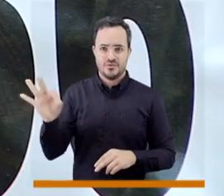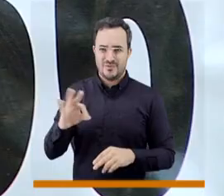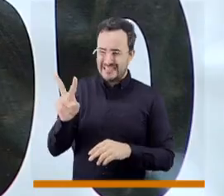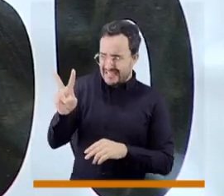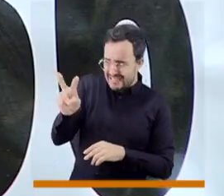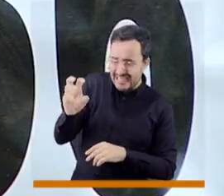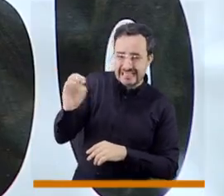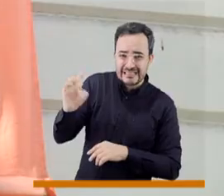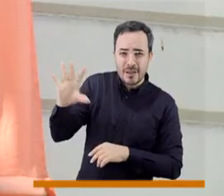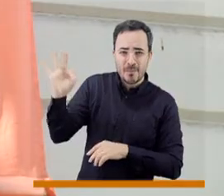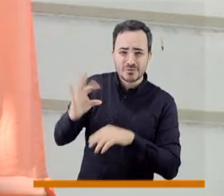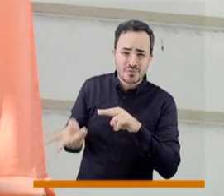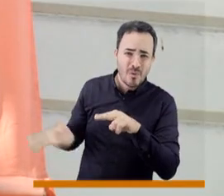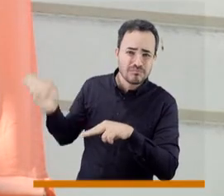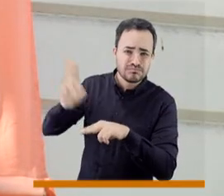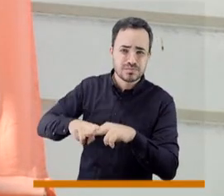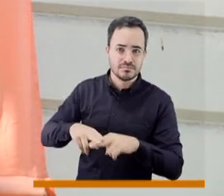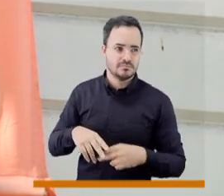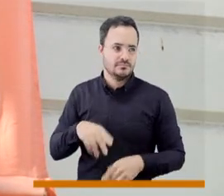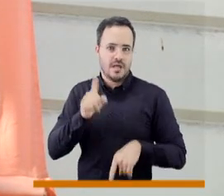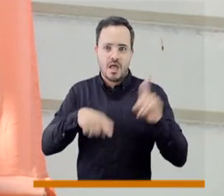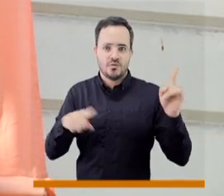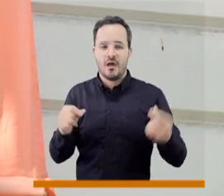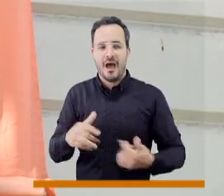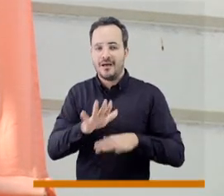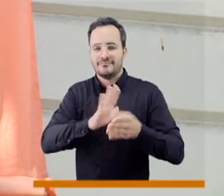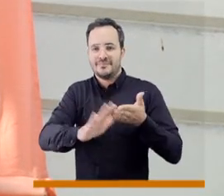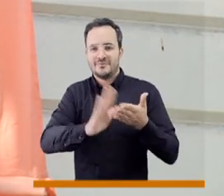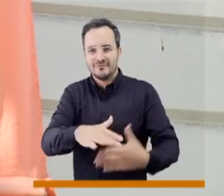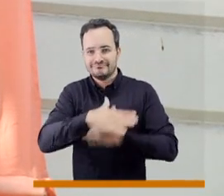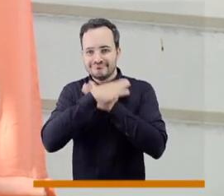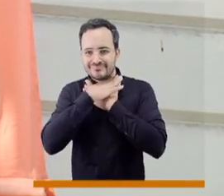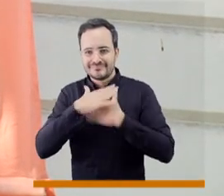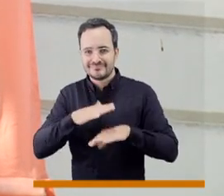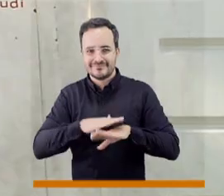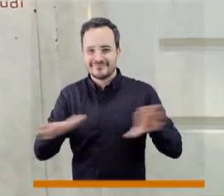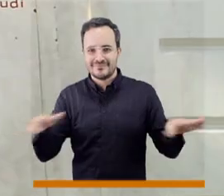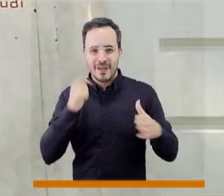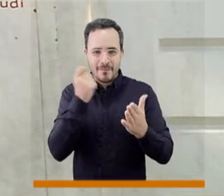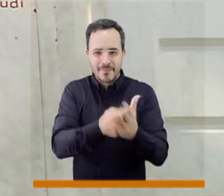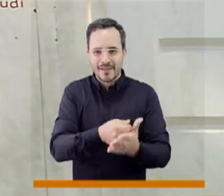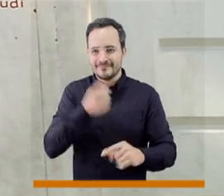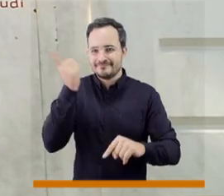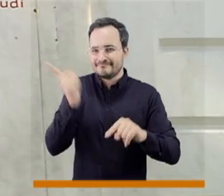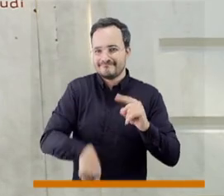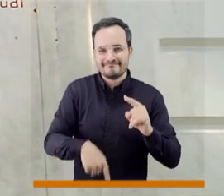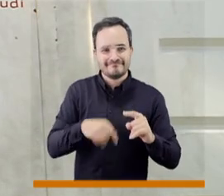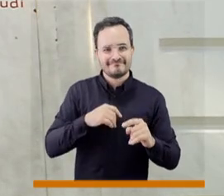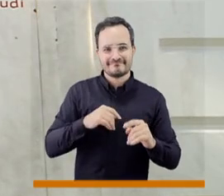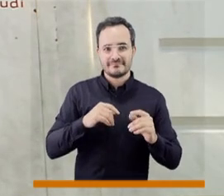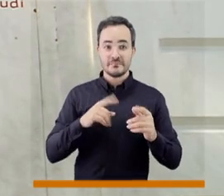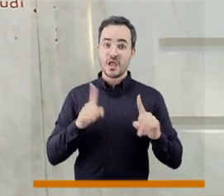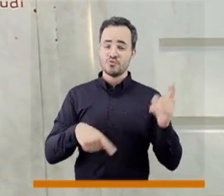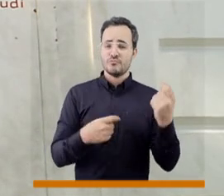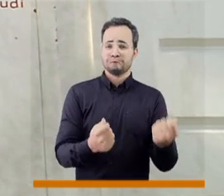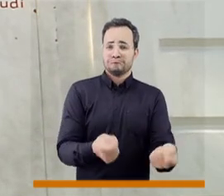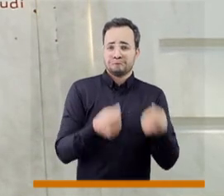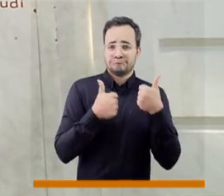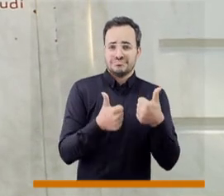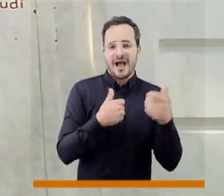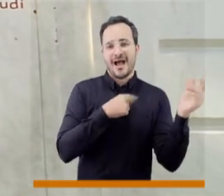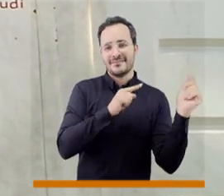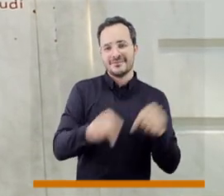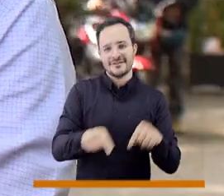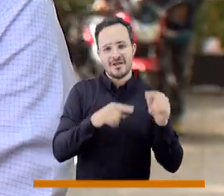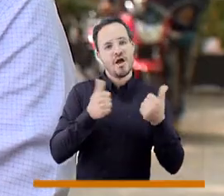lo cual es escandaloso, porque ya nadie podrá vivir como vivía antes en esos sectores. Entonces solo pueden pagar los que vienen con